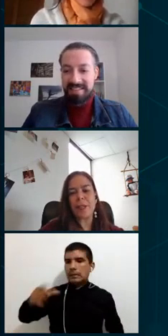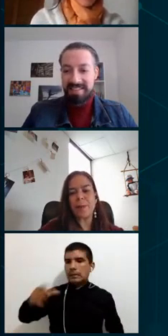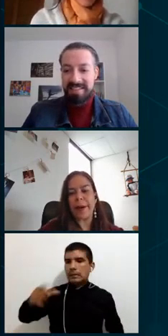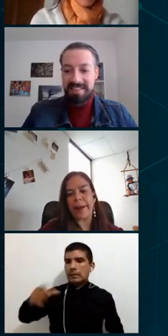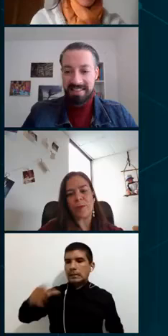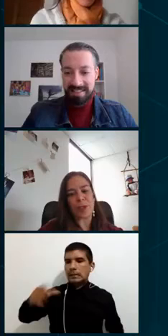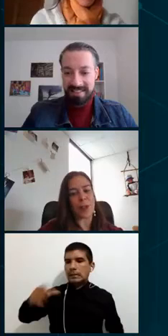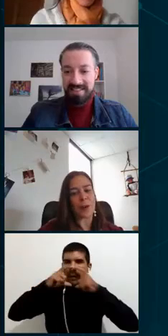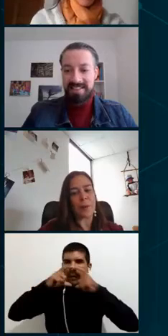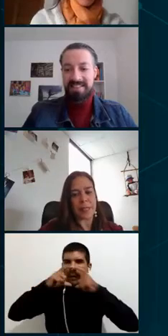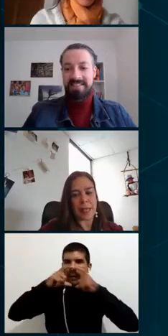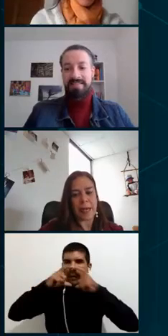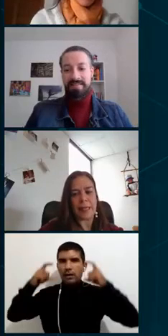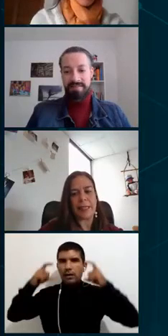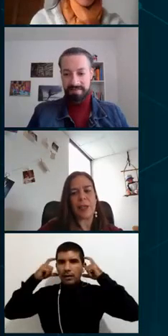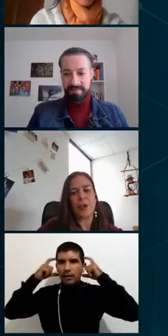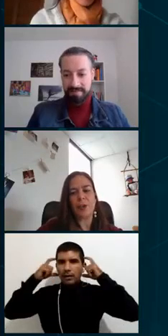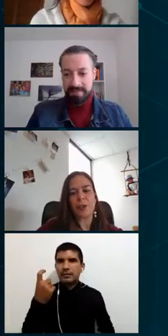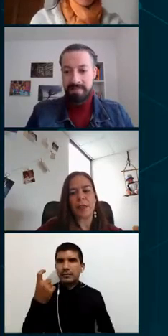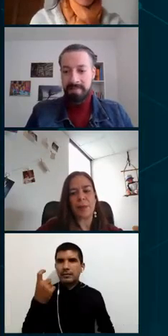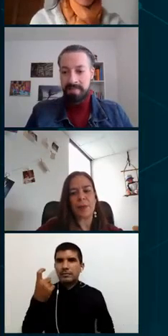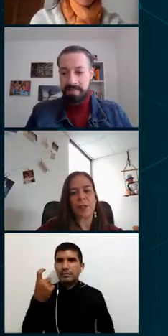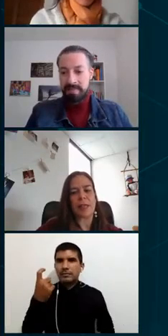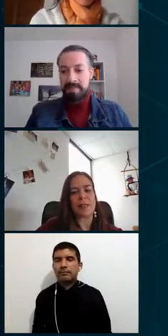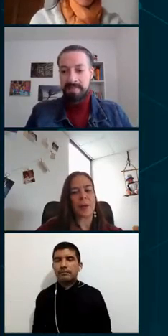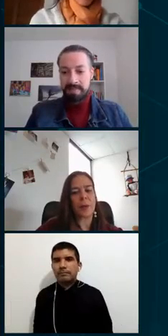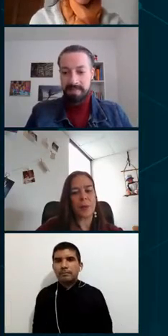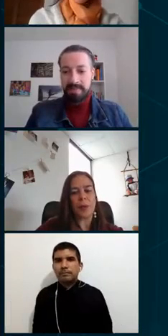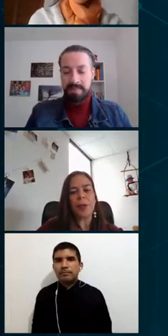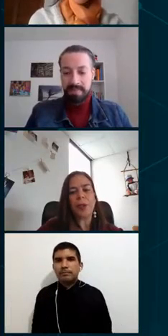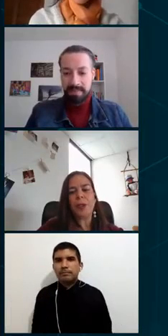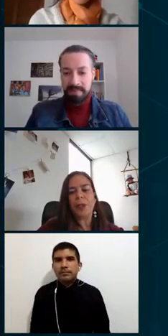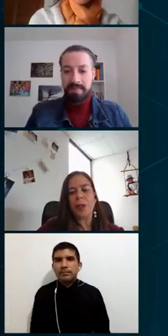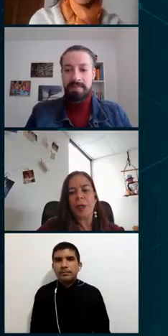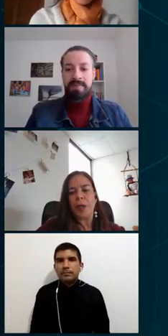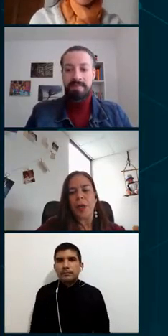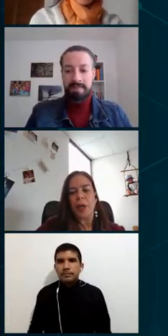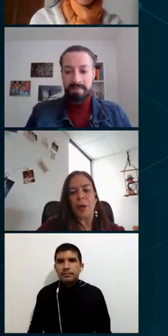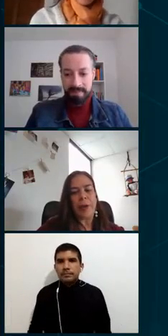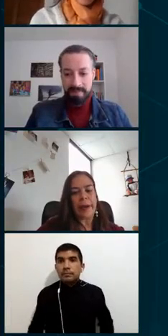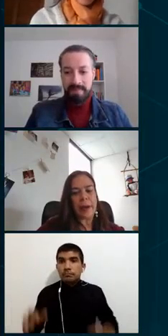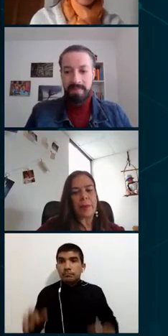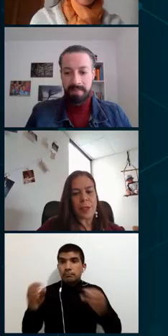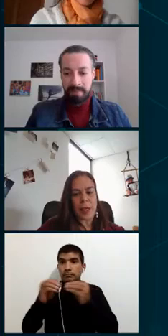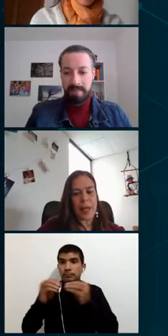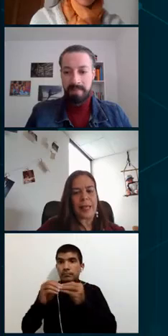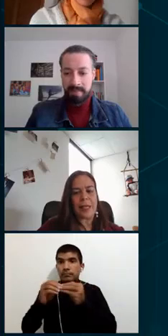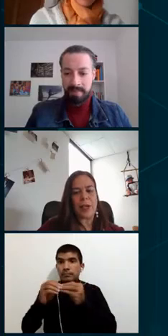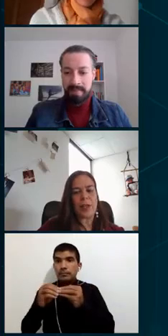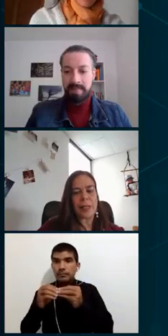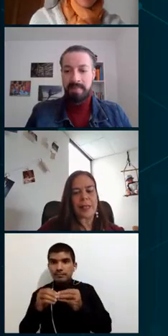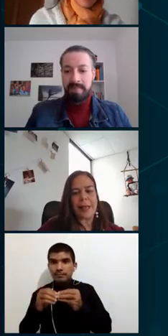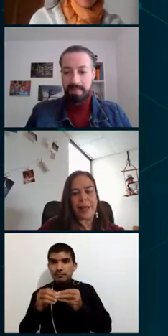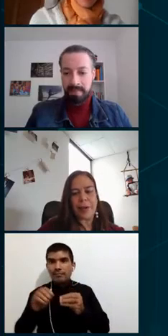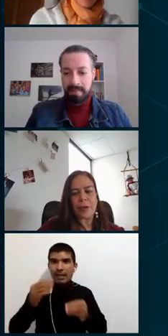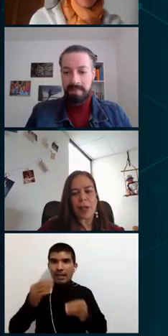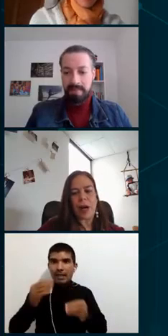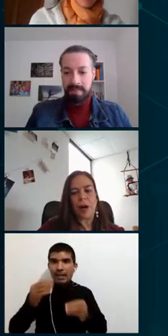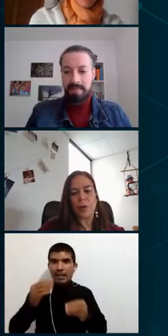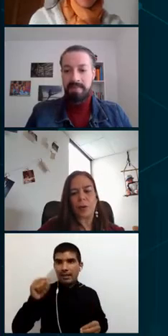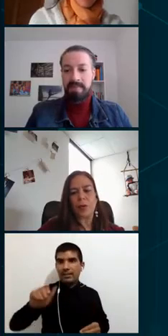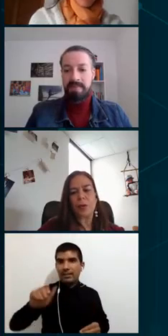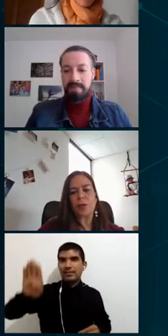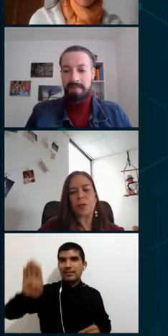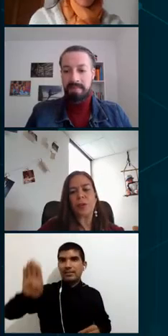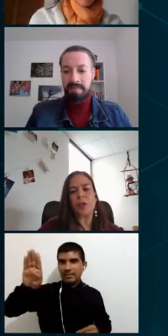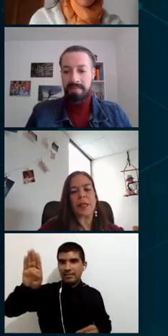o no preparados para ir a un centro comercial. Si no sentimos que es seguro, no deberíamos ir. Así no trasladarnos